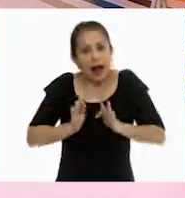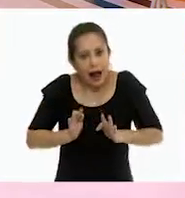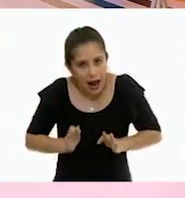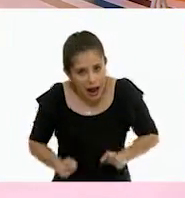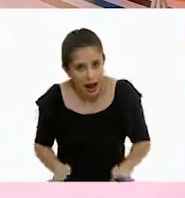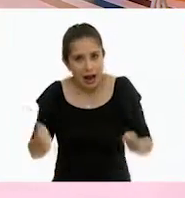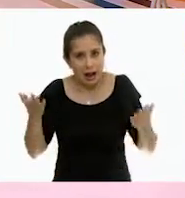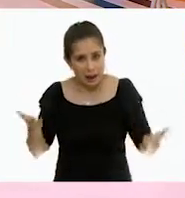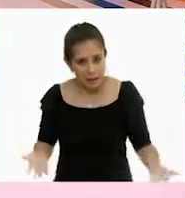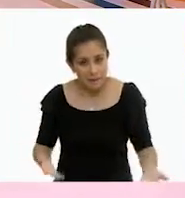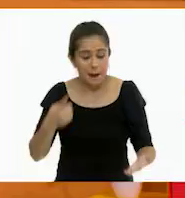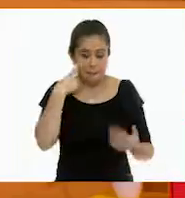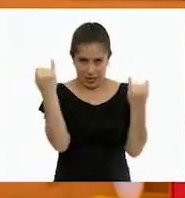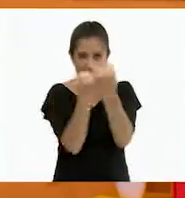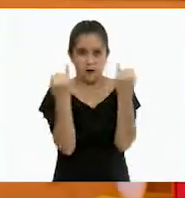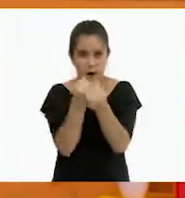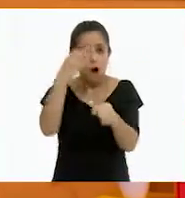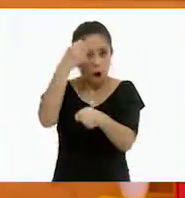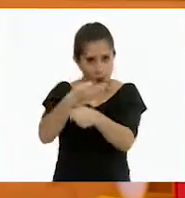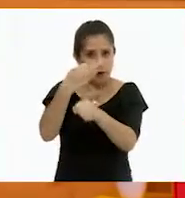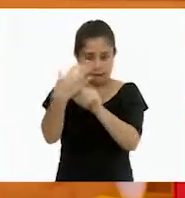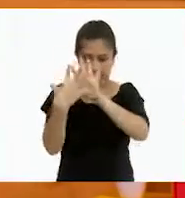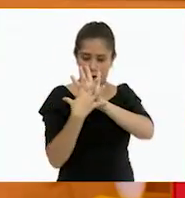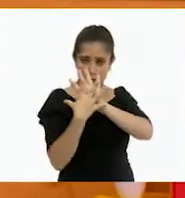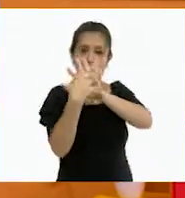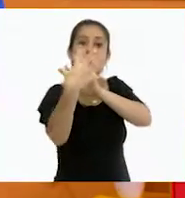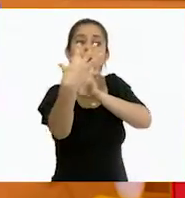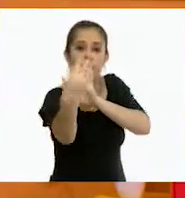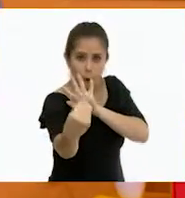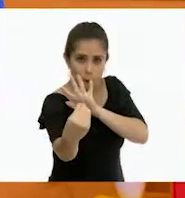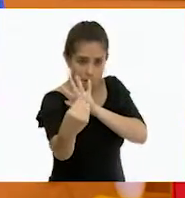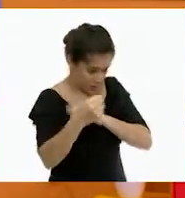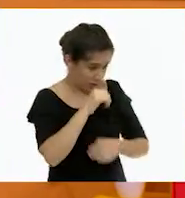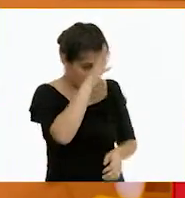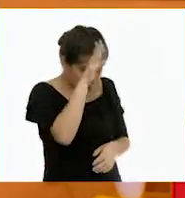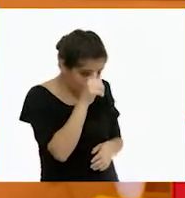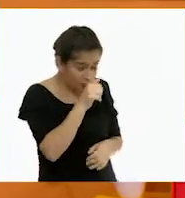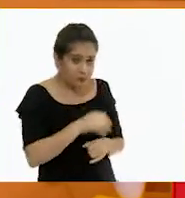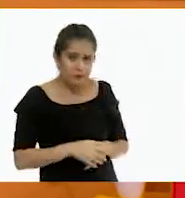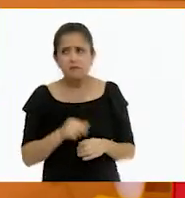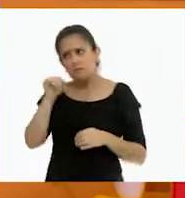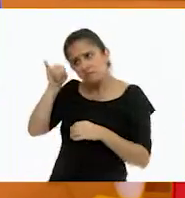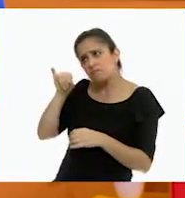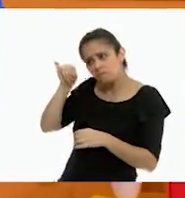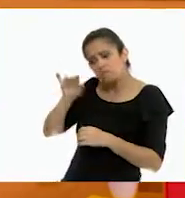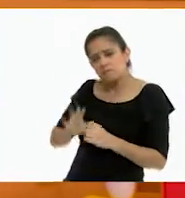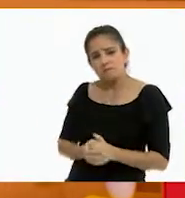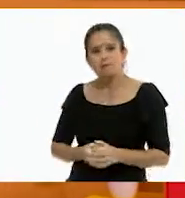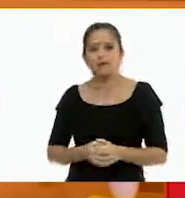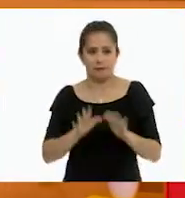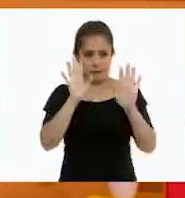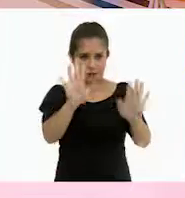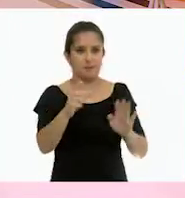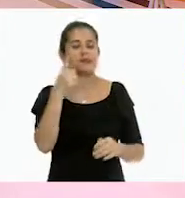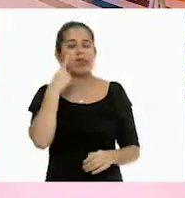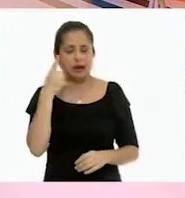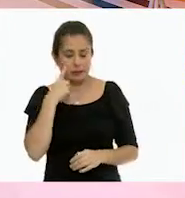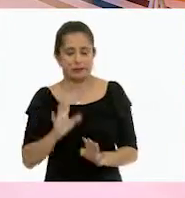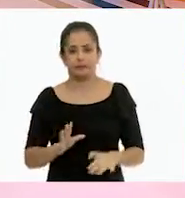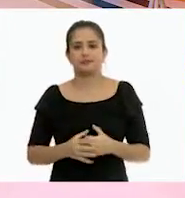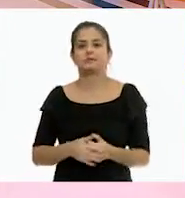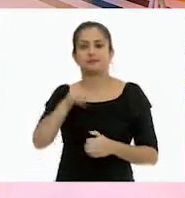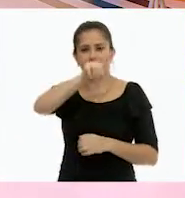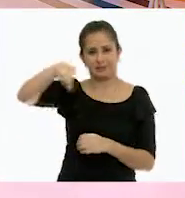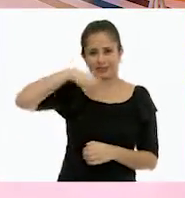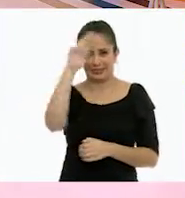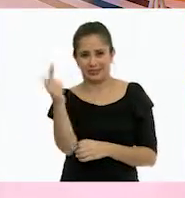pedir a los amiguitos en casa que lo hagan con nosotros. ¿Qué te parece? Bueno. ¿Sí? Muy bien. A ver, vamos a